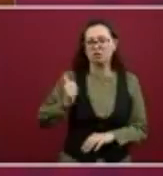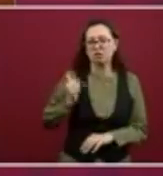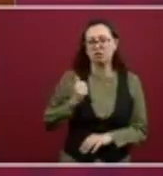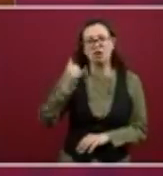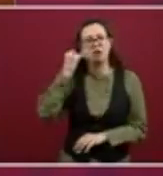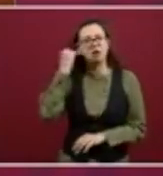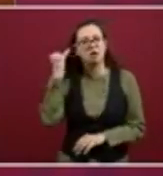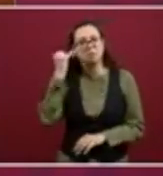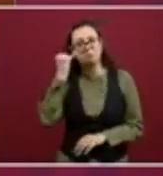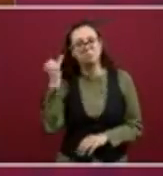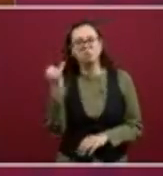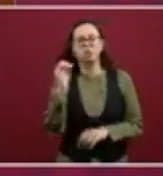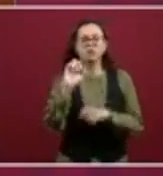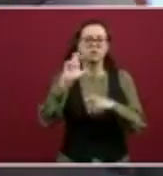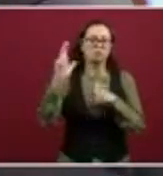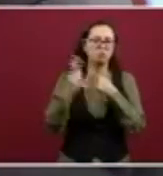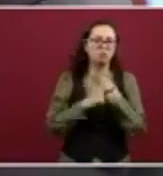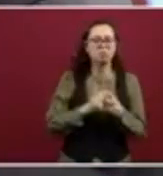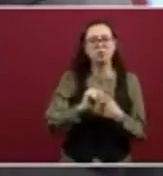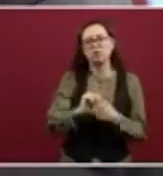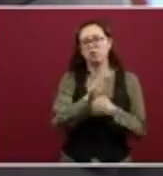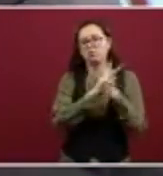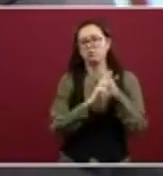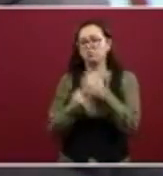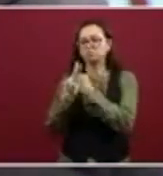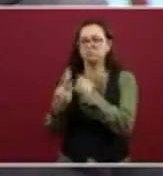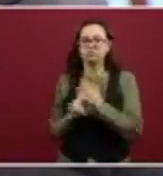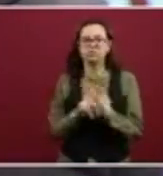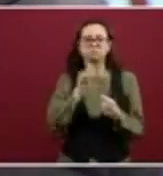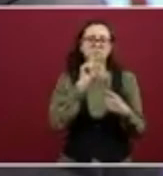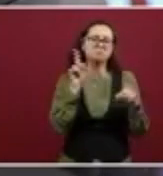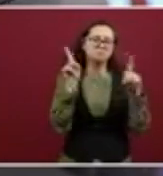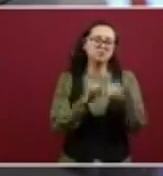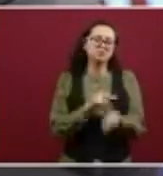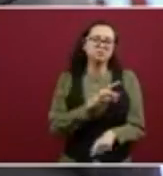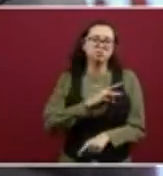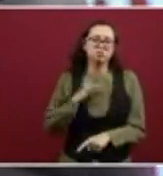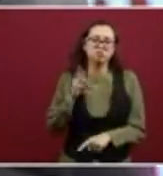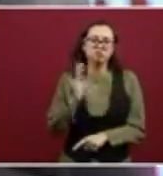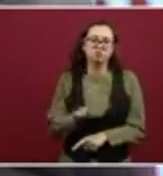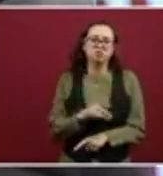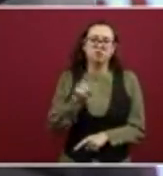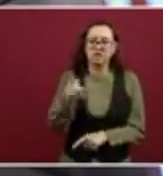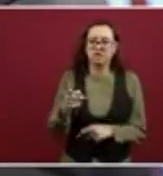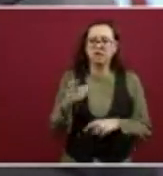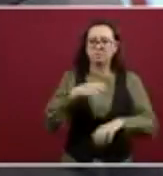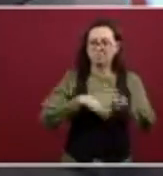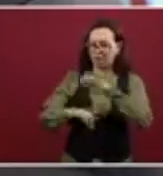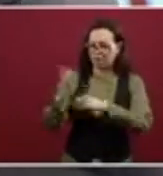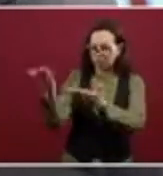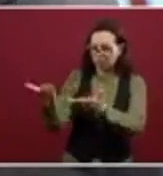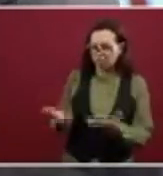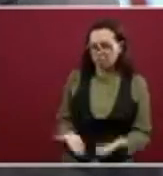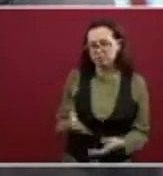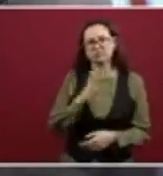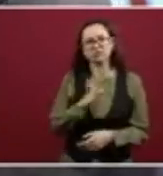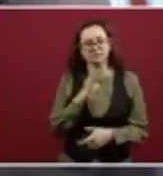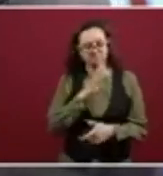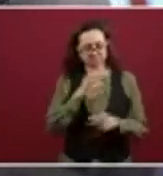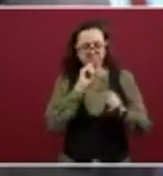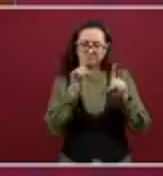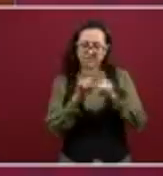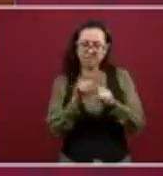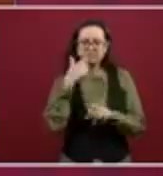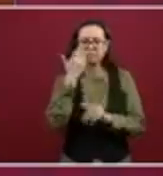Japón, con la Unión Europea, con otros países. Bueno, Chile, por ejemplo, que aquí está el embajador, gracias por acompañarnos, ya nos dijo que va a participar también.